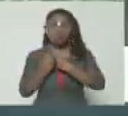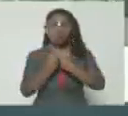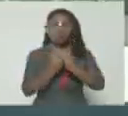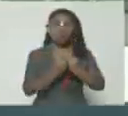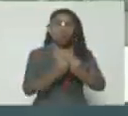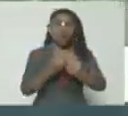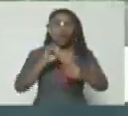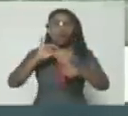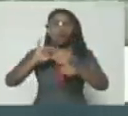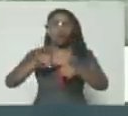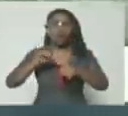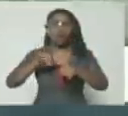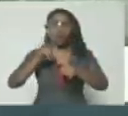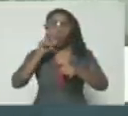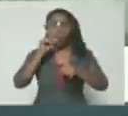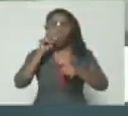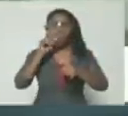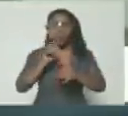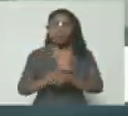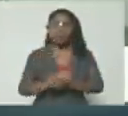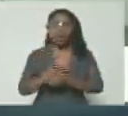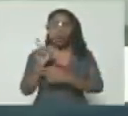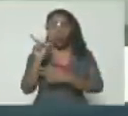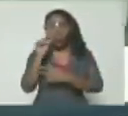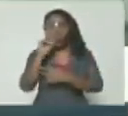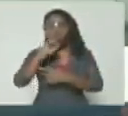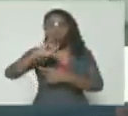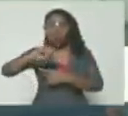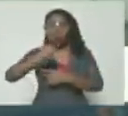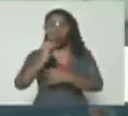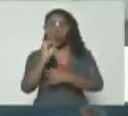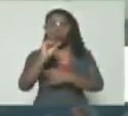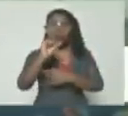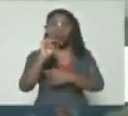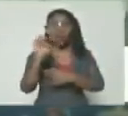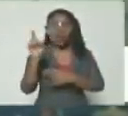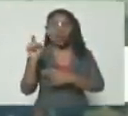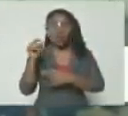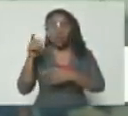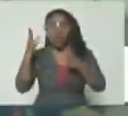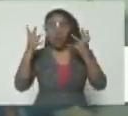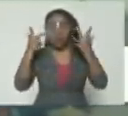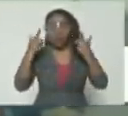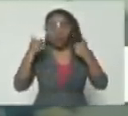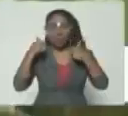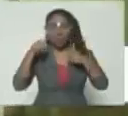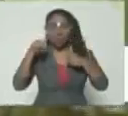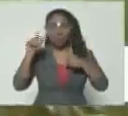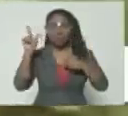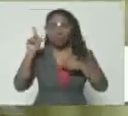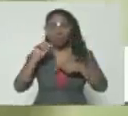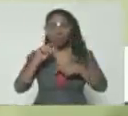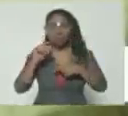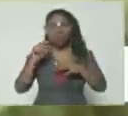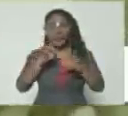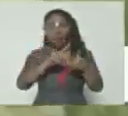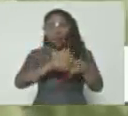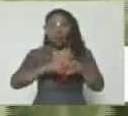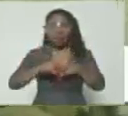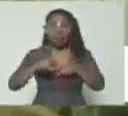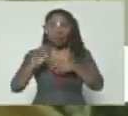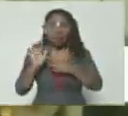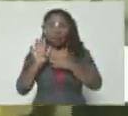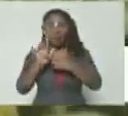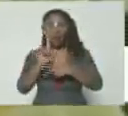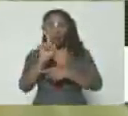el ingeniero José Salón. José Salón es productor pecuario, pero también es productor agrícola y es representante